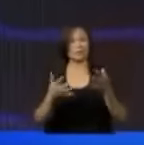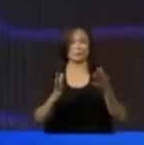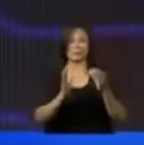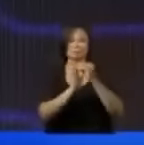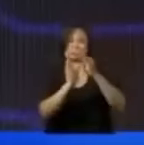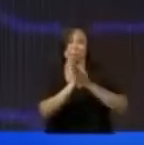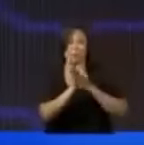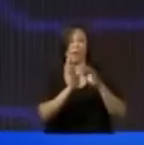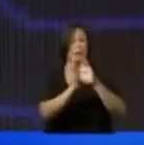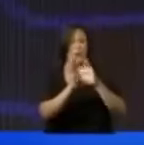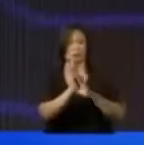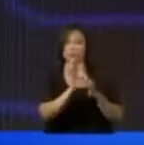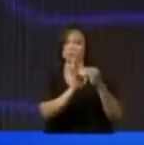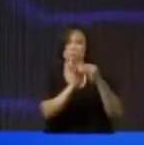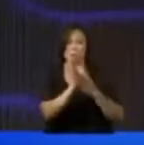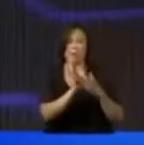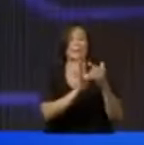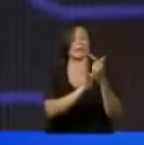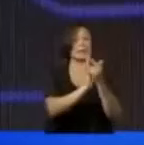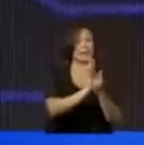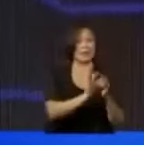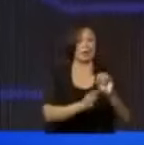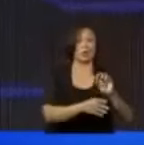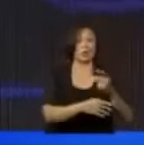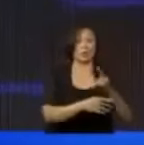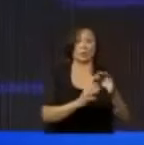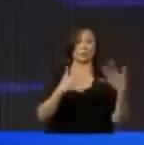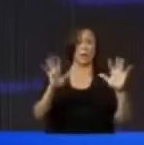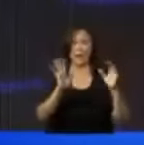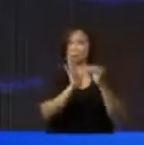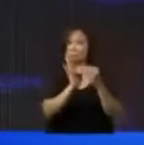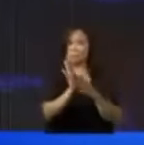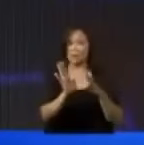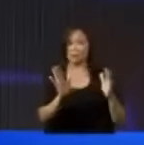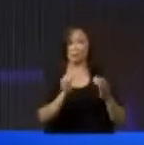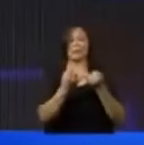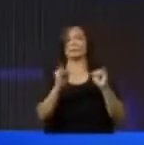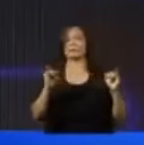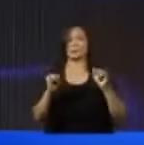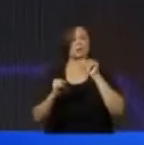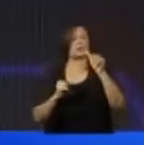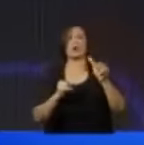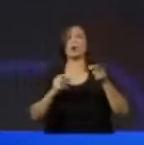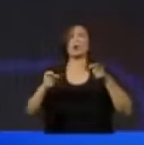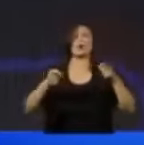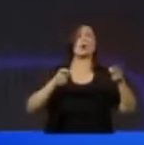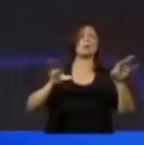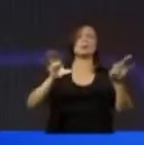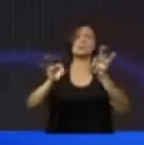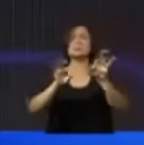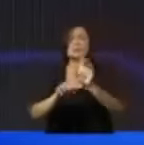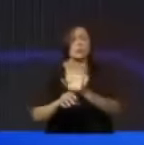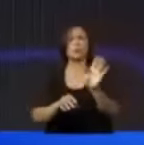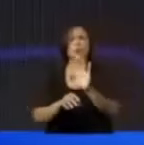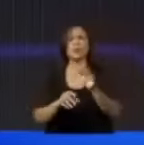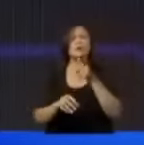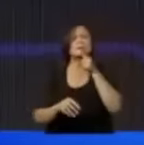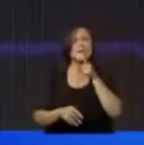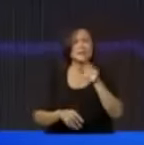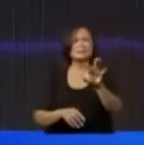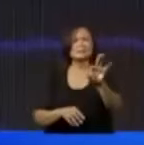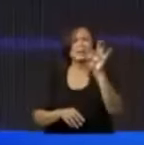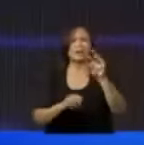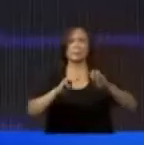está consagrada en la Constitución y en la Ley Orgánica del Ministerio Público. La independencia no está en el mecanismo de selección. ¿Quién